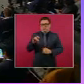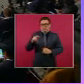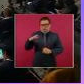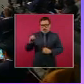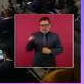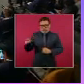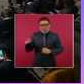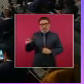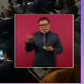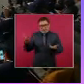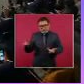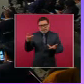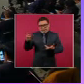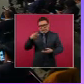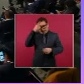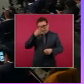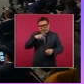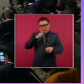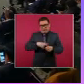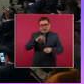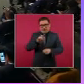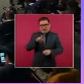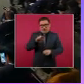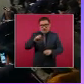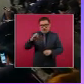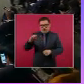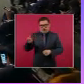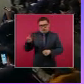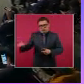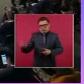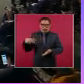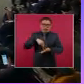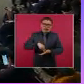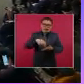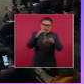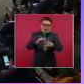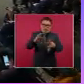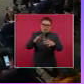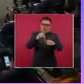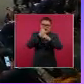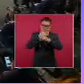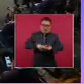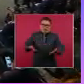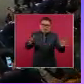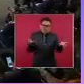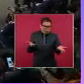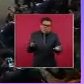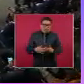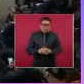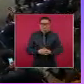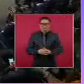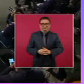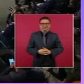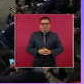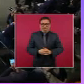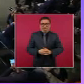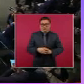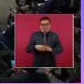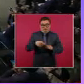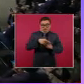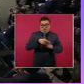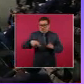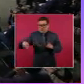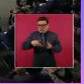que es el director de Carso, nos está informando. Y el tramo